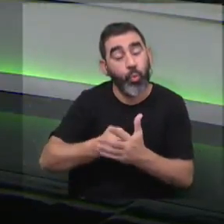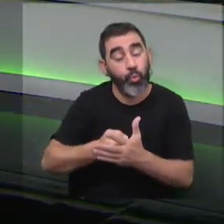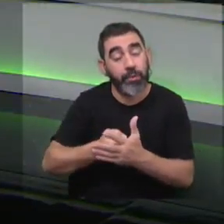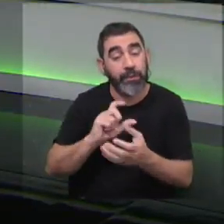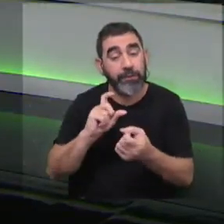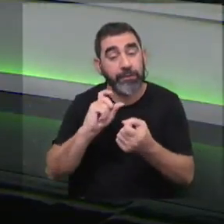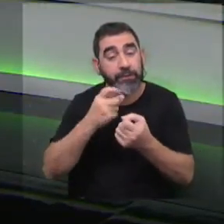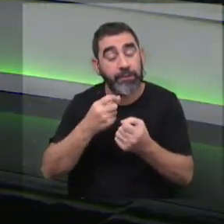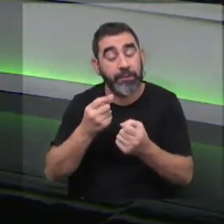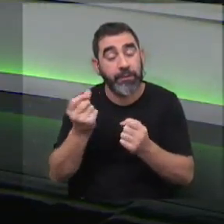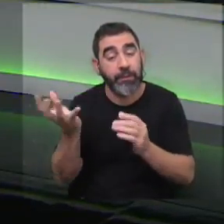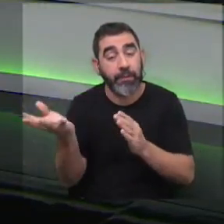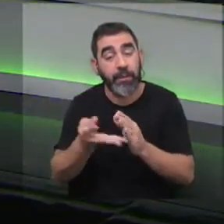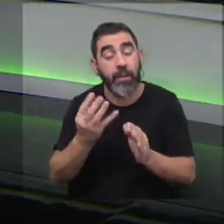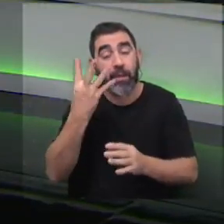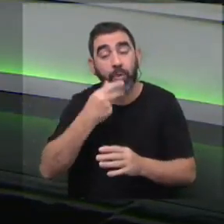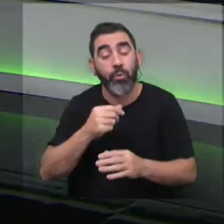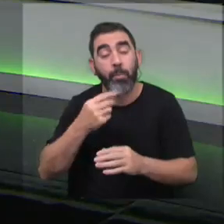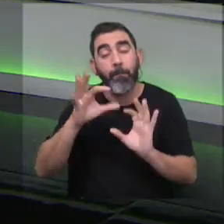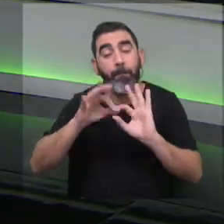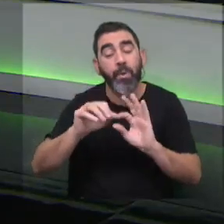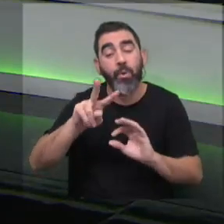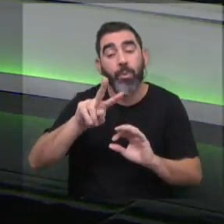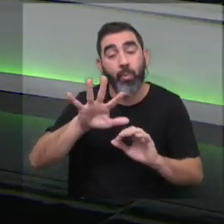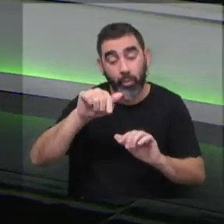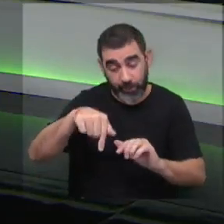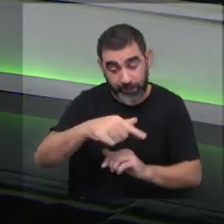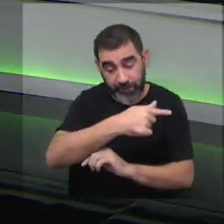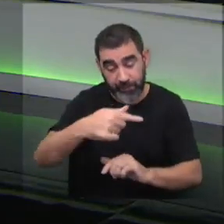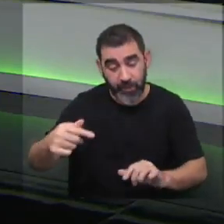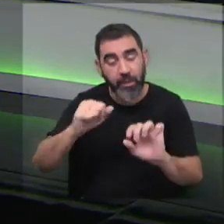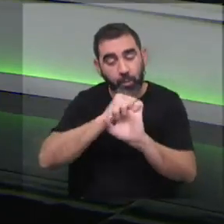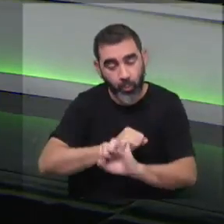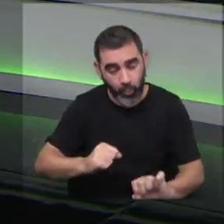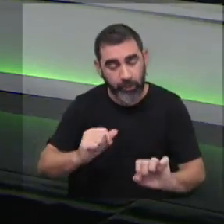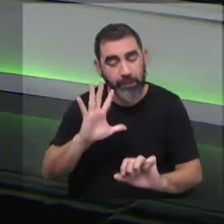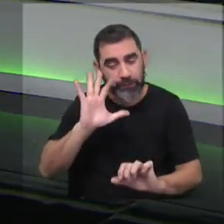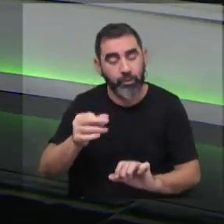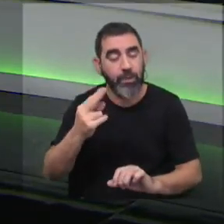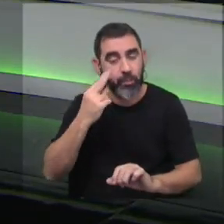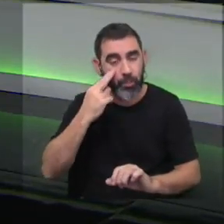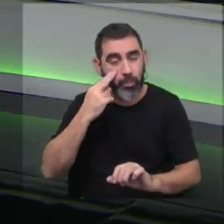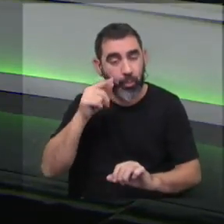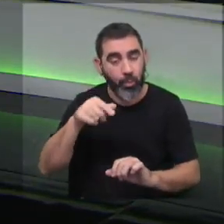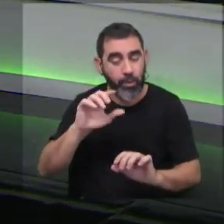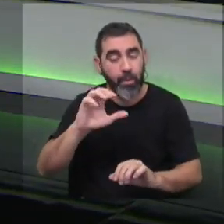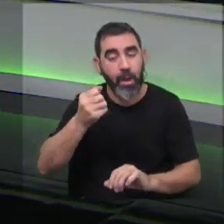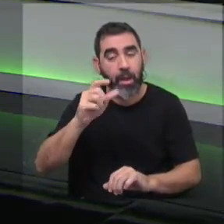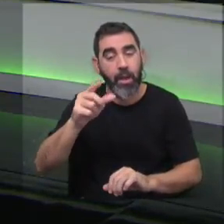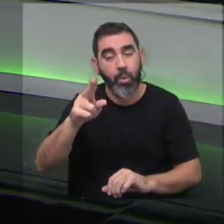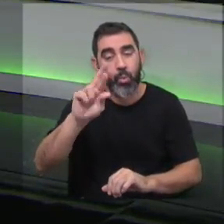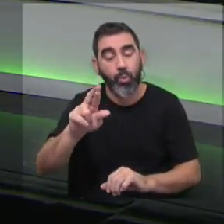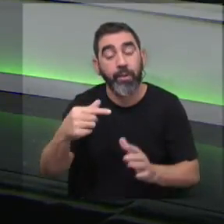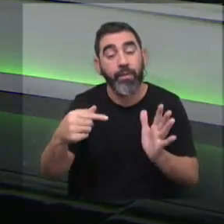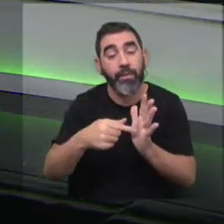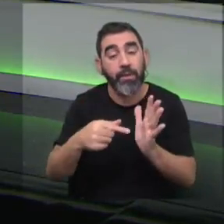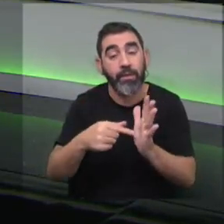comenzó el 24 el miércoles 24 recién esta semana se estima que se va a estar sintiendo en la planta de alur El dirigente